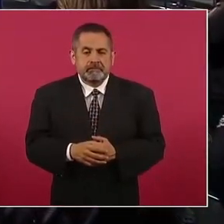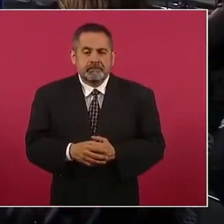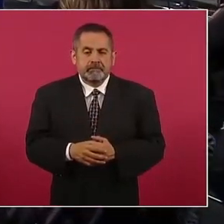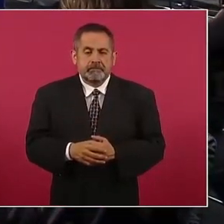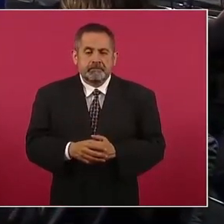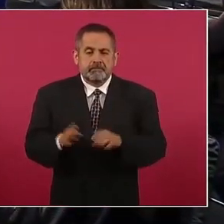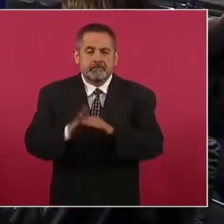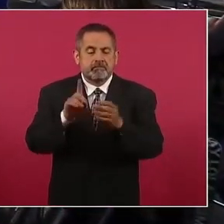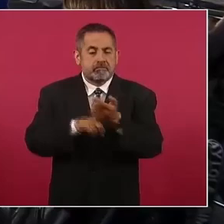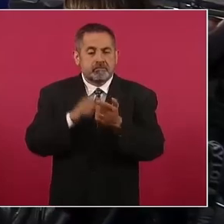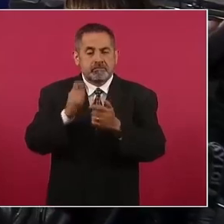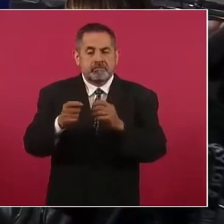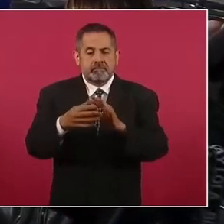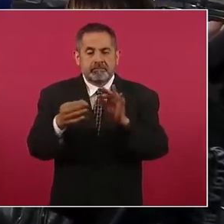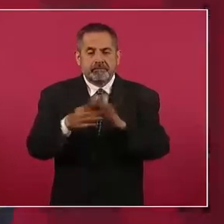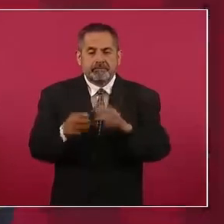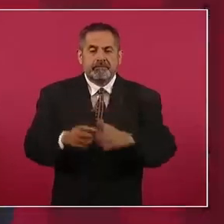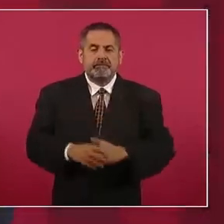de por medio?